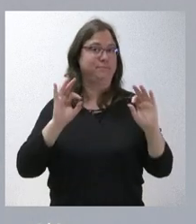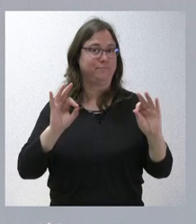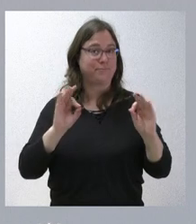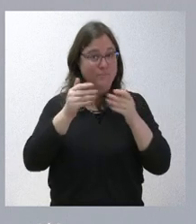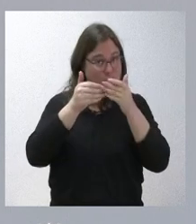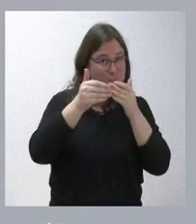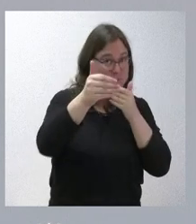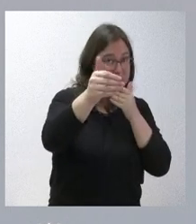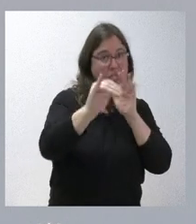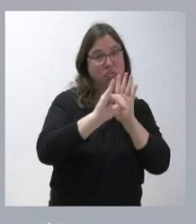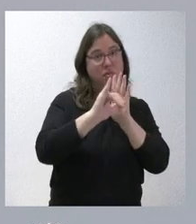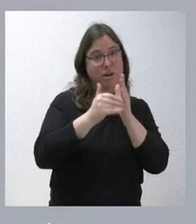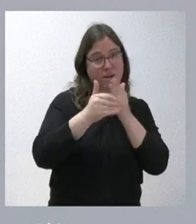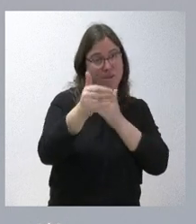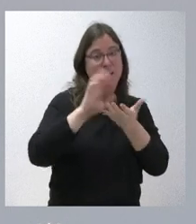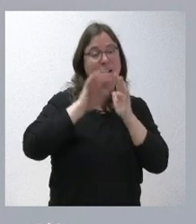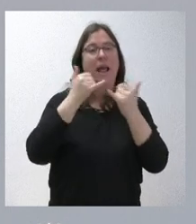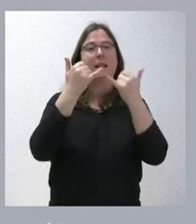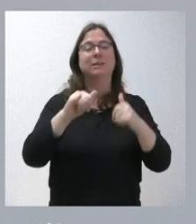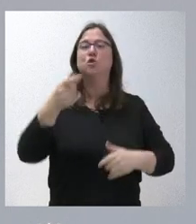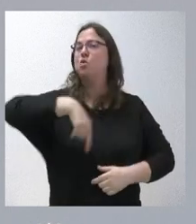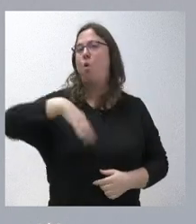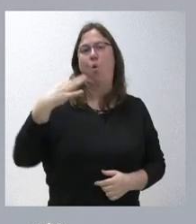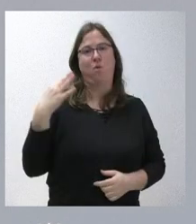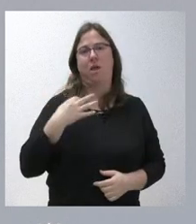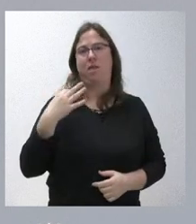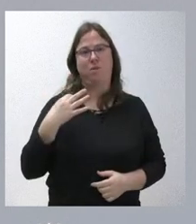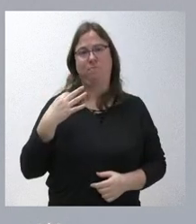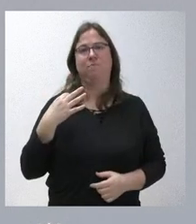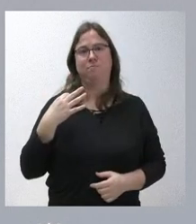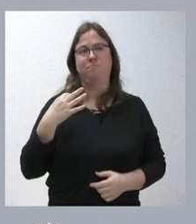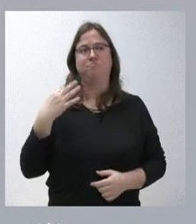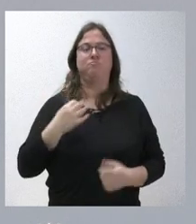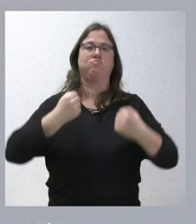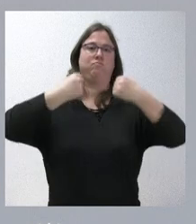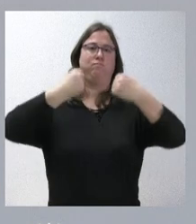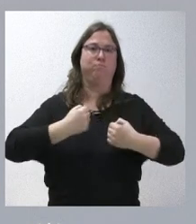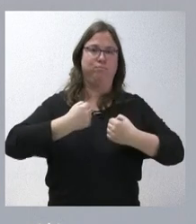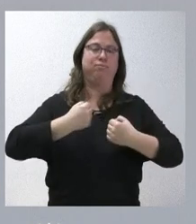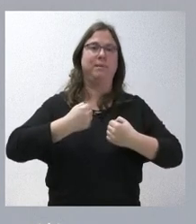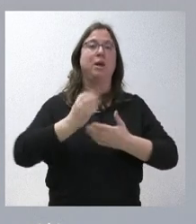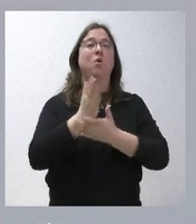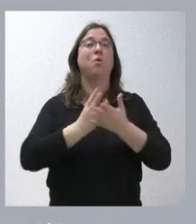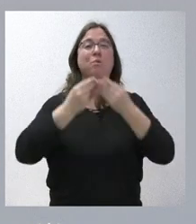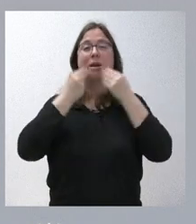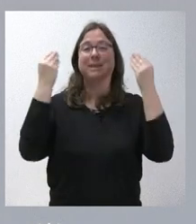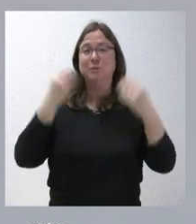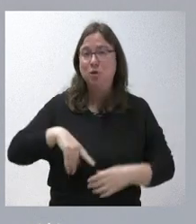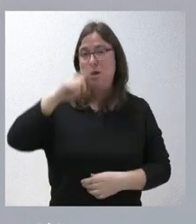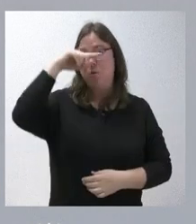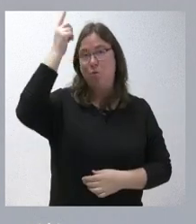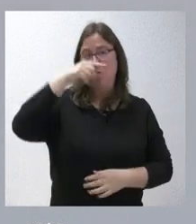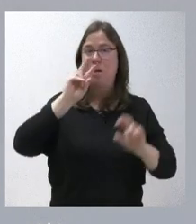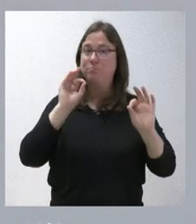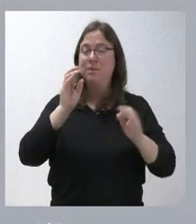Horizonte relativamente próximo de Castilla de León y tenemos la obligación de consolidar en una comunidad histórica y cultural como es Castilla